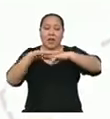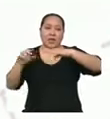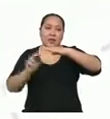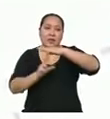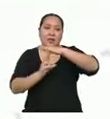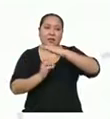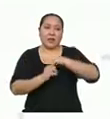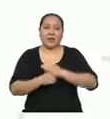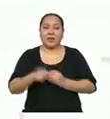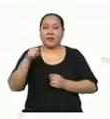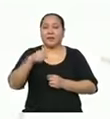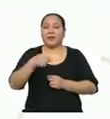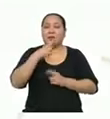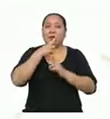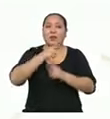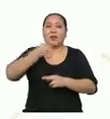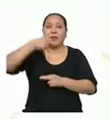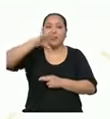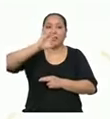sale